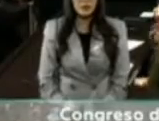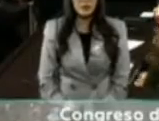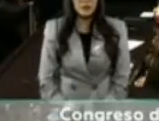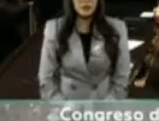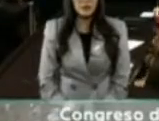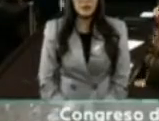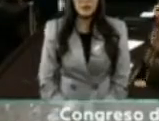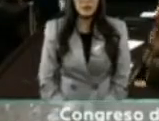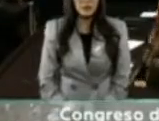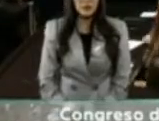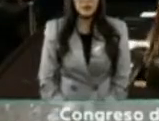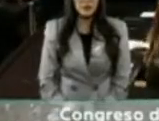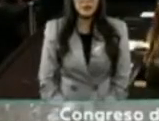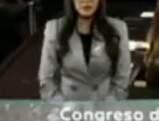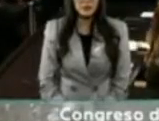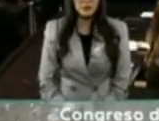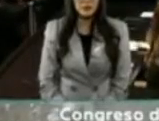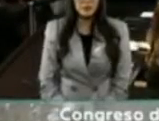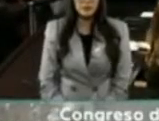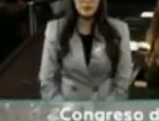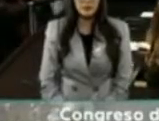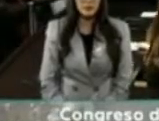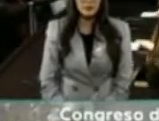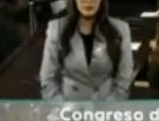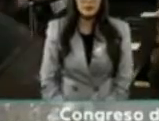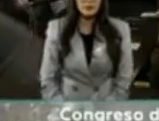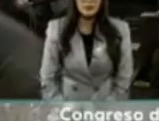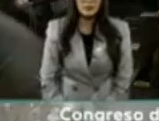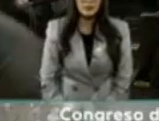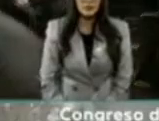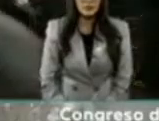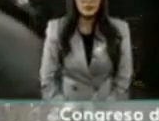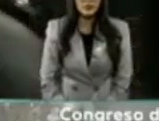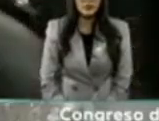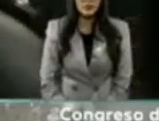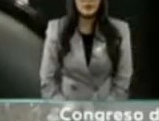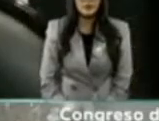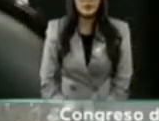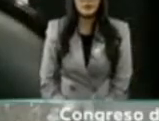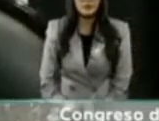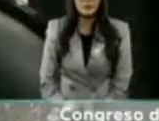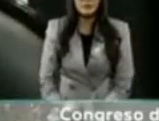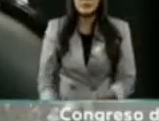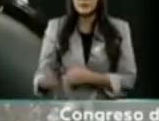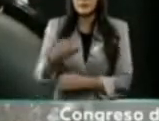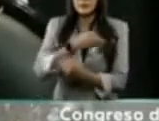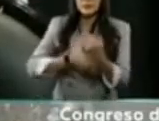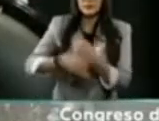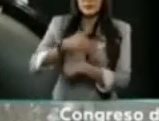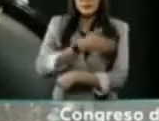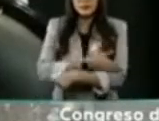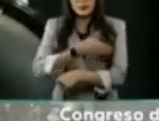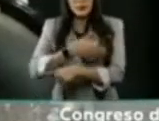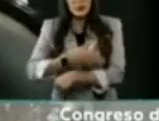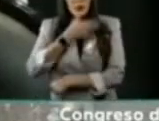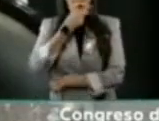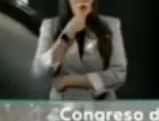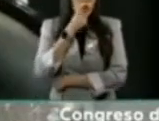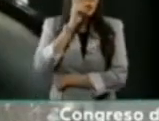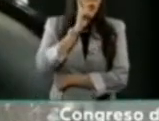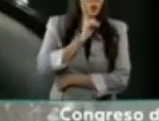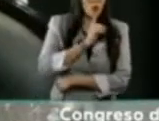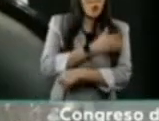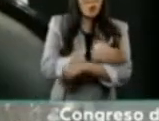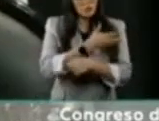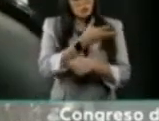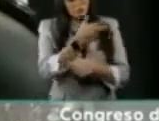está pasando ahorita el resultado y las cuestiones técnicas que vaya a incluir el juez, te digo, tiene que ser muy cuidadoso Brian Hogan, porque con esto